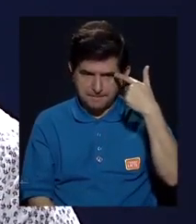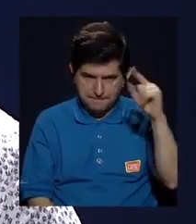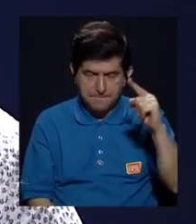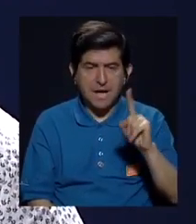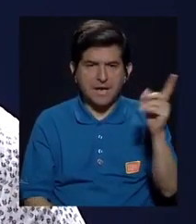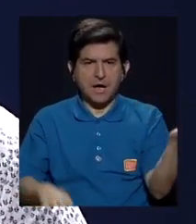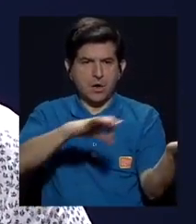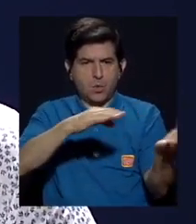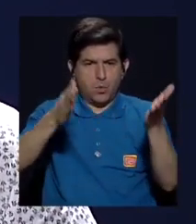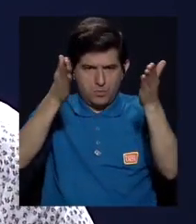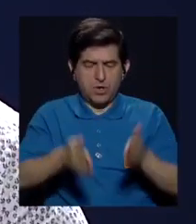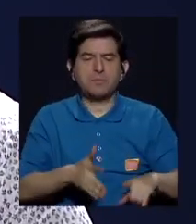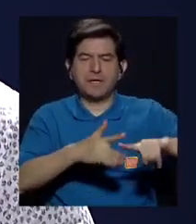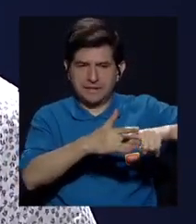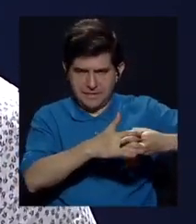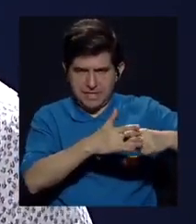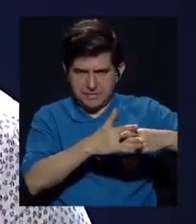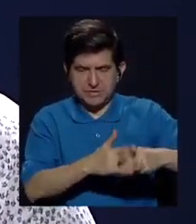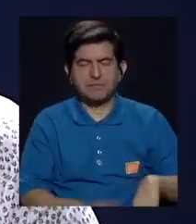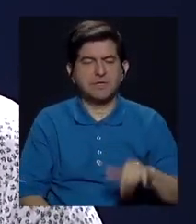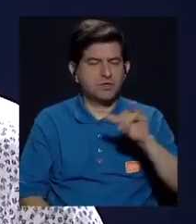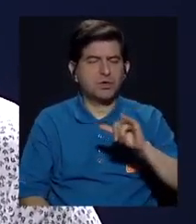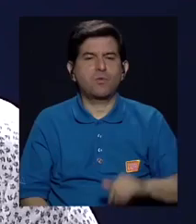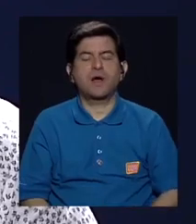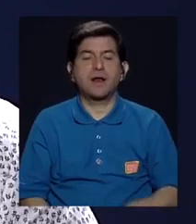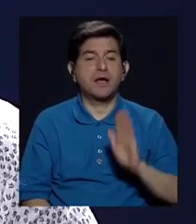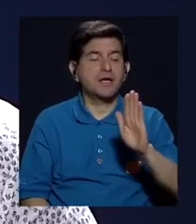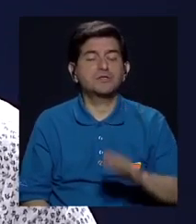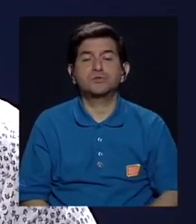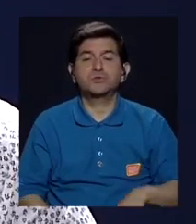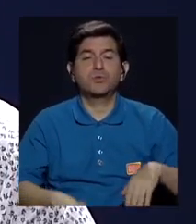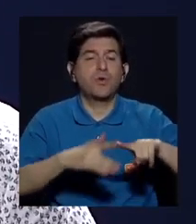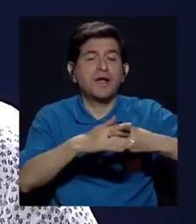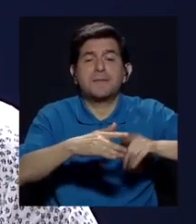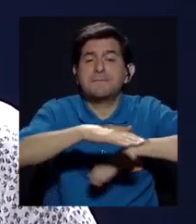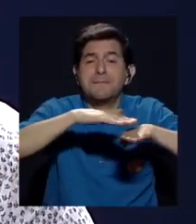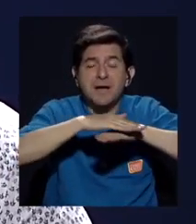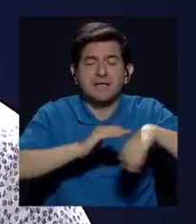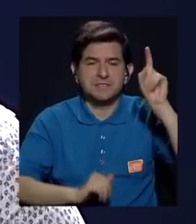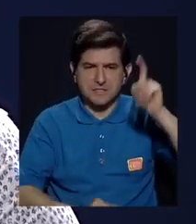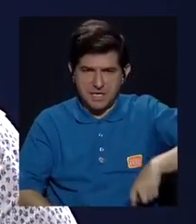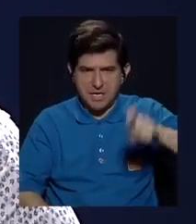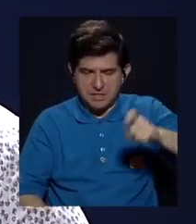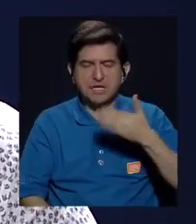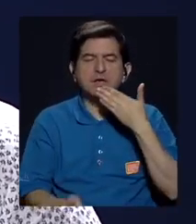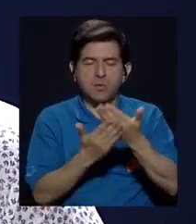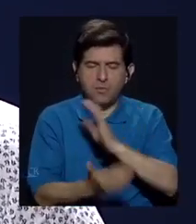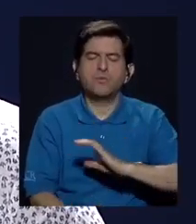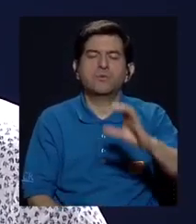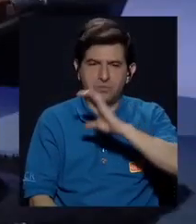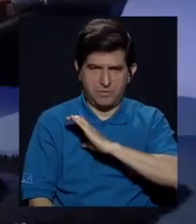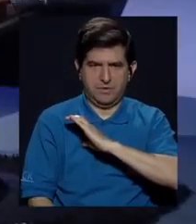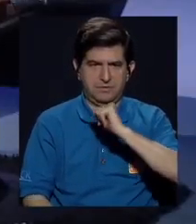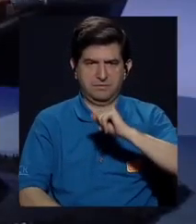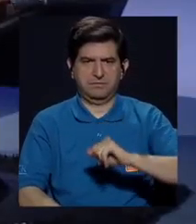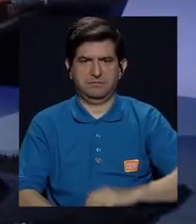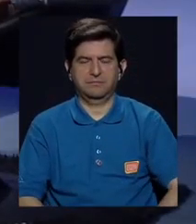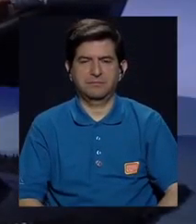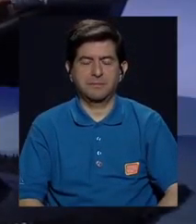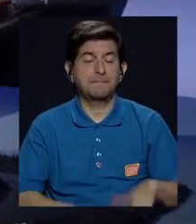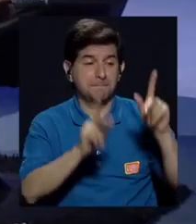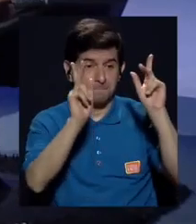un violinista el instrumento es su herramienta, por lo tanto tiene que ser un instrumento de buena calidad.